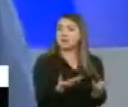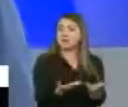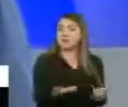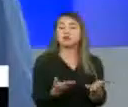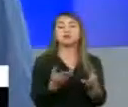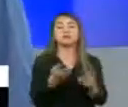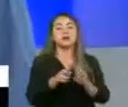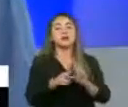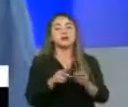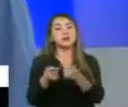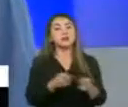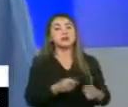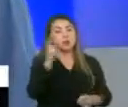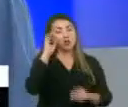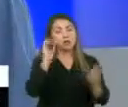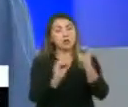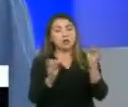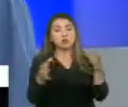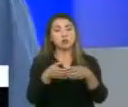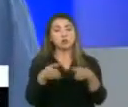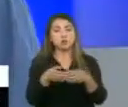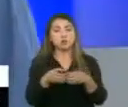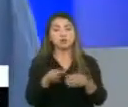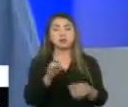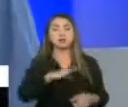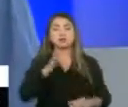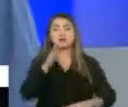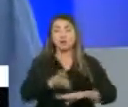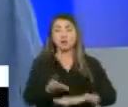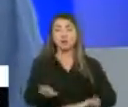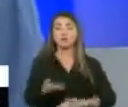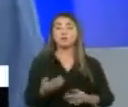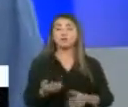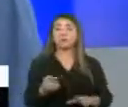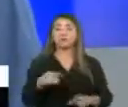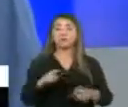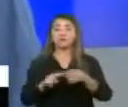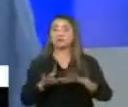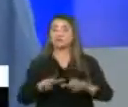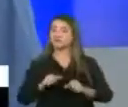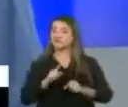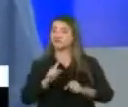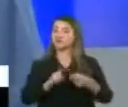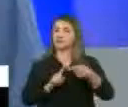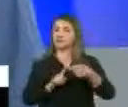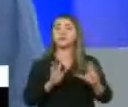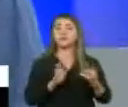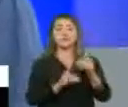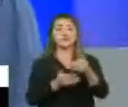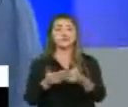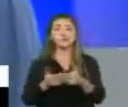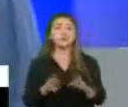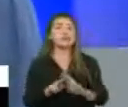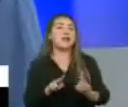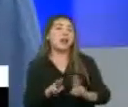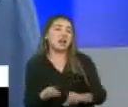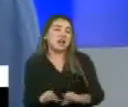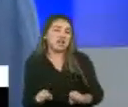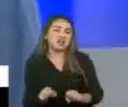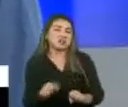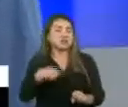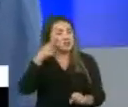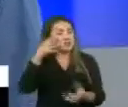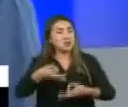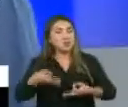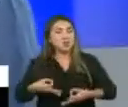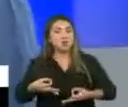dado diferentes opiniones dentro del conglomerado de oposición dentro de Chile Vamos, yo era partidario de no participar de un procedimiento que creo que además está arreglado. Yo estoy totalmente convencido